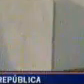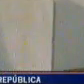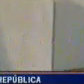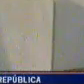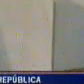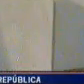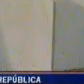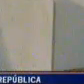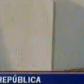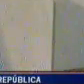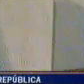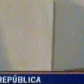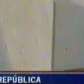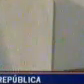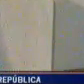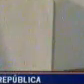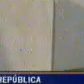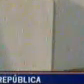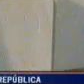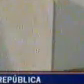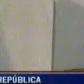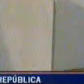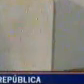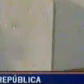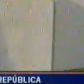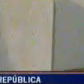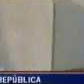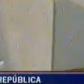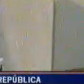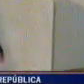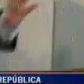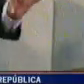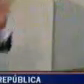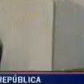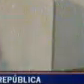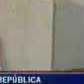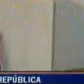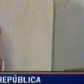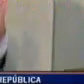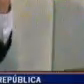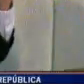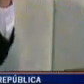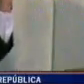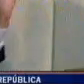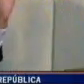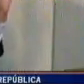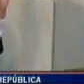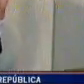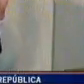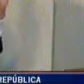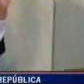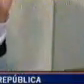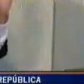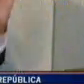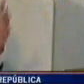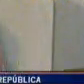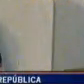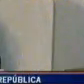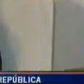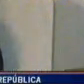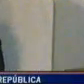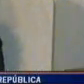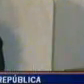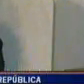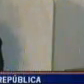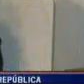otro, asumiendo o sugiriendo que son idénticos y que da lo mismo tener a esa gente que tener carreteras, porque todo esto nos lo echaron con el